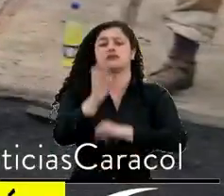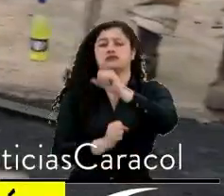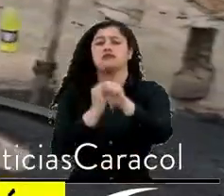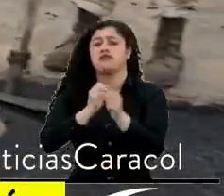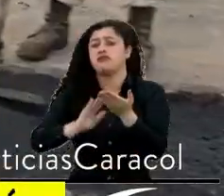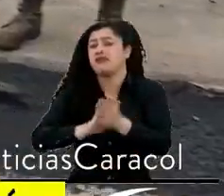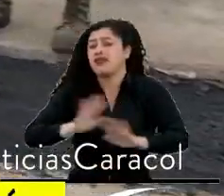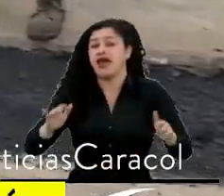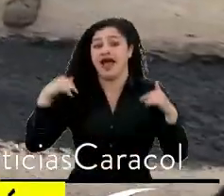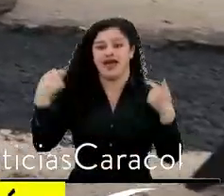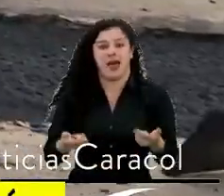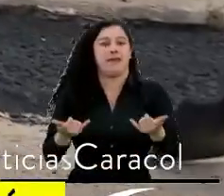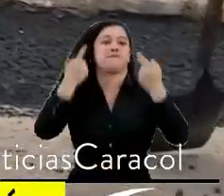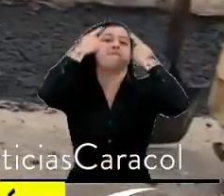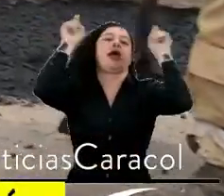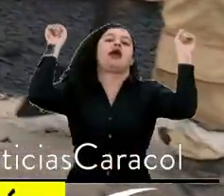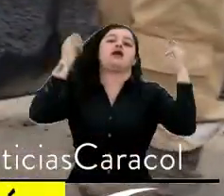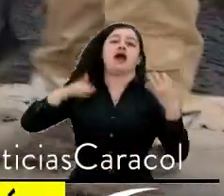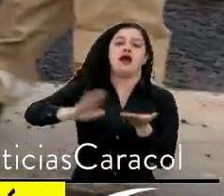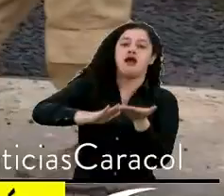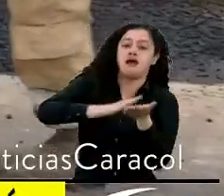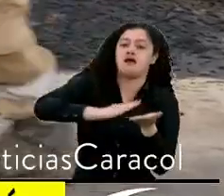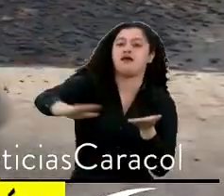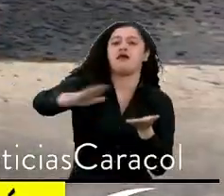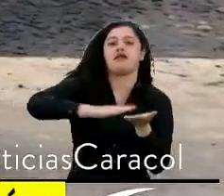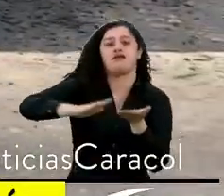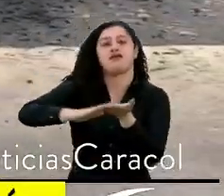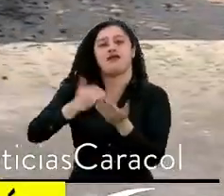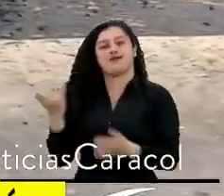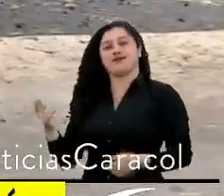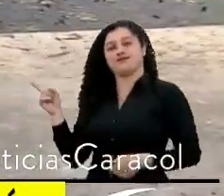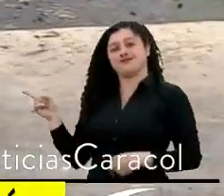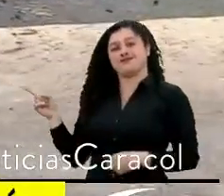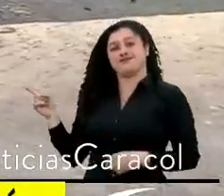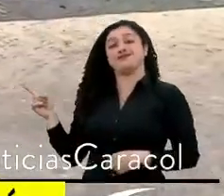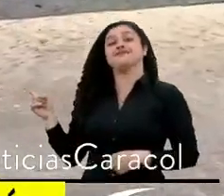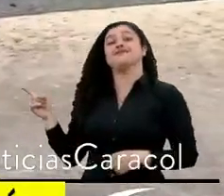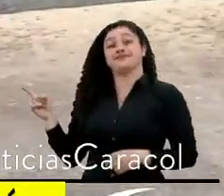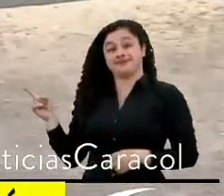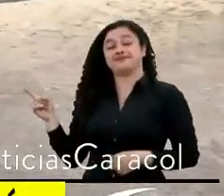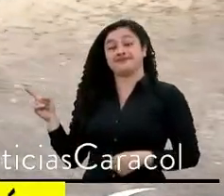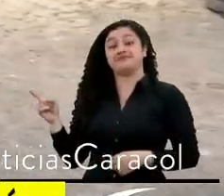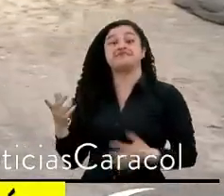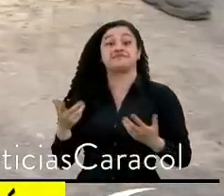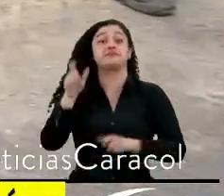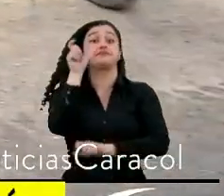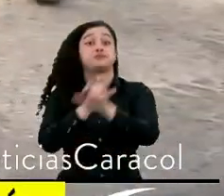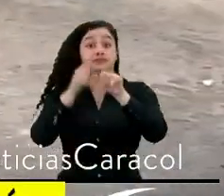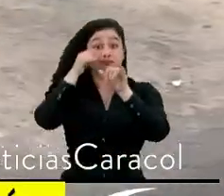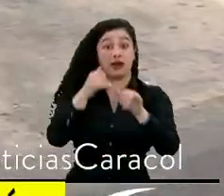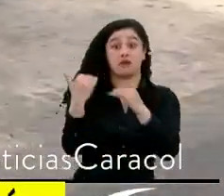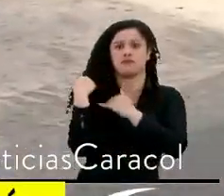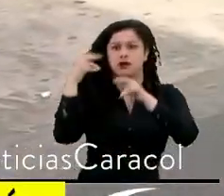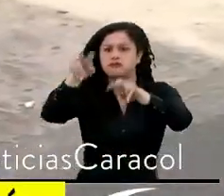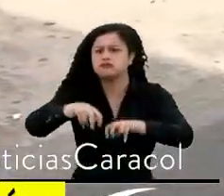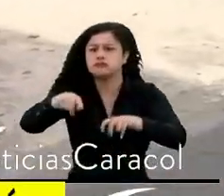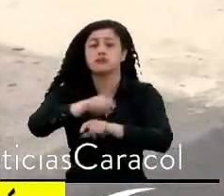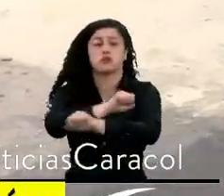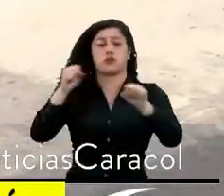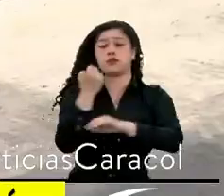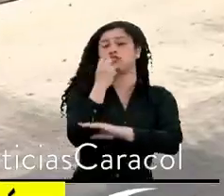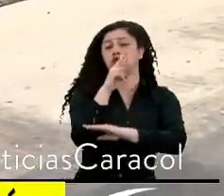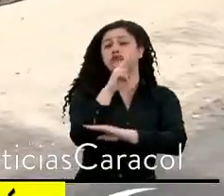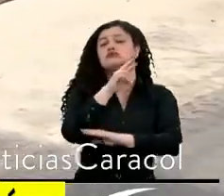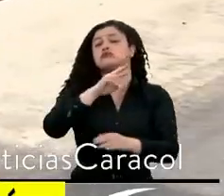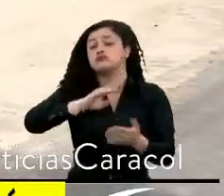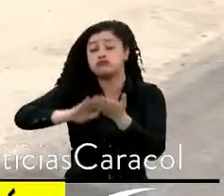se está parcheando la calle y los ingenieros están desde las 7 de la mañana y trabajarán hasta las 5 de la tarde. A continuación,